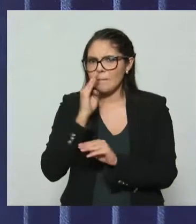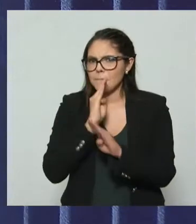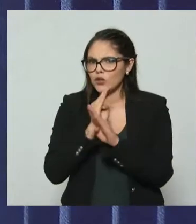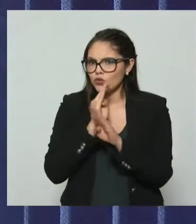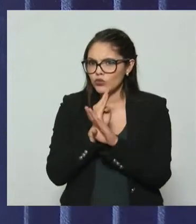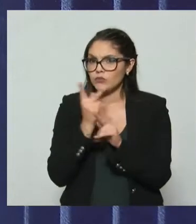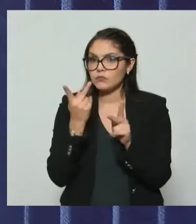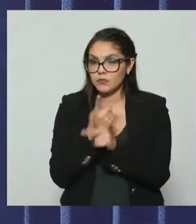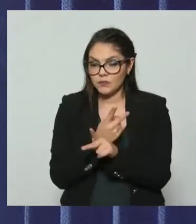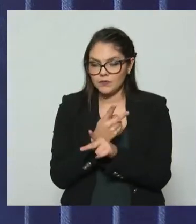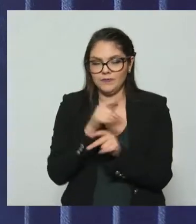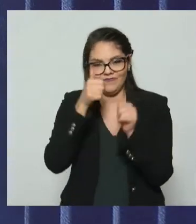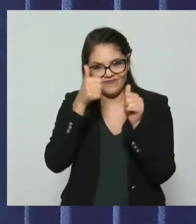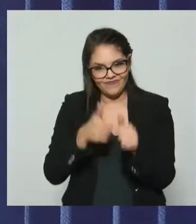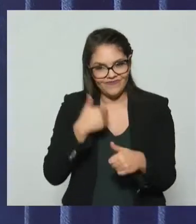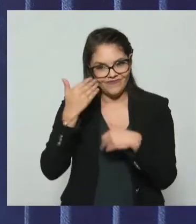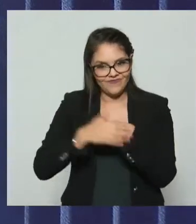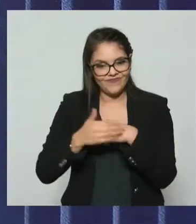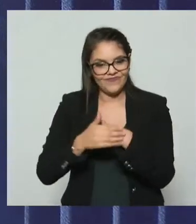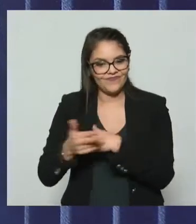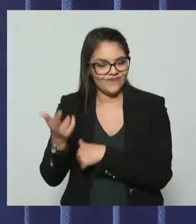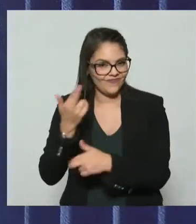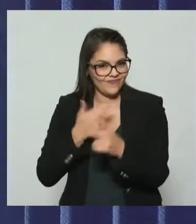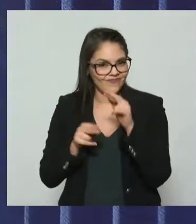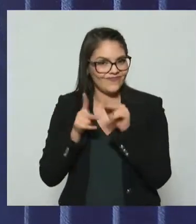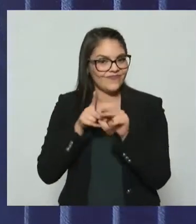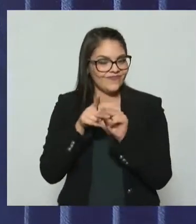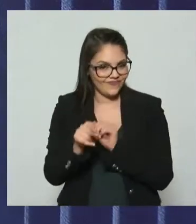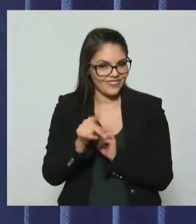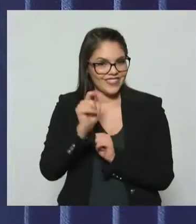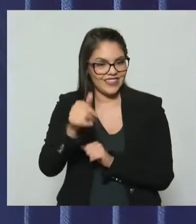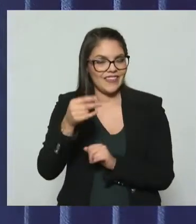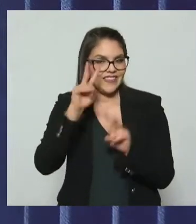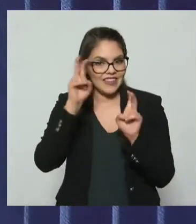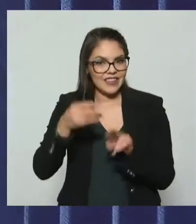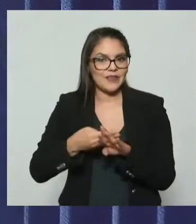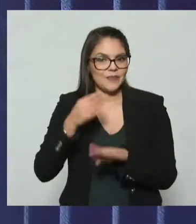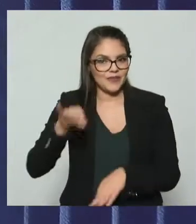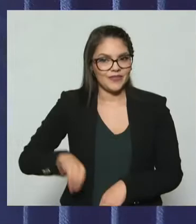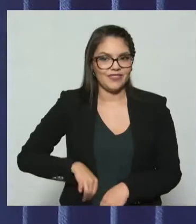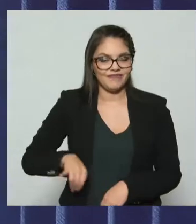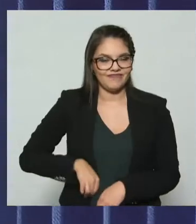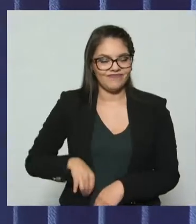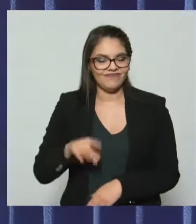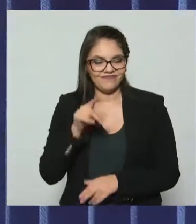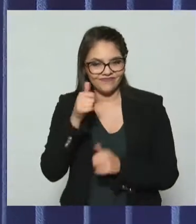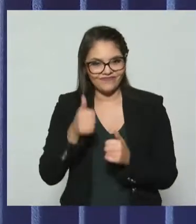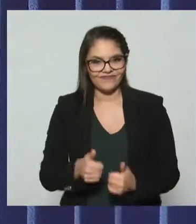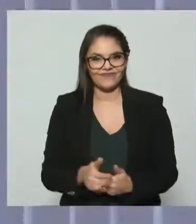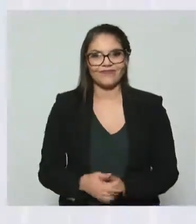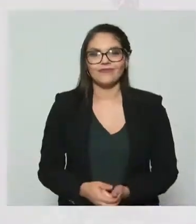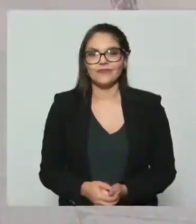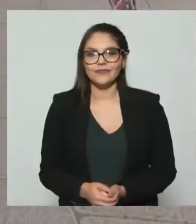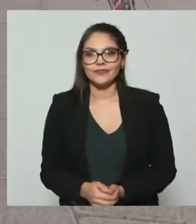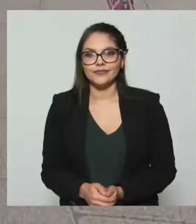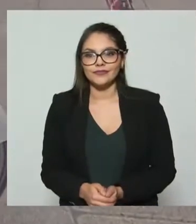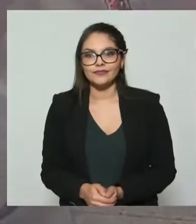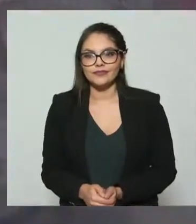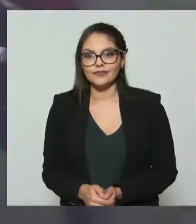así que no le cambie, no se despegue de la pantalla. Regresamos con los asuntos que a usted y a mí nos importan. No se vaya.